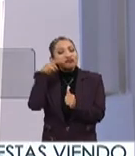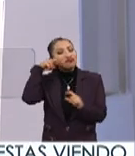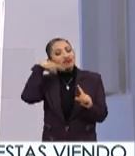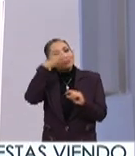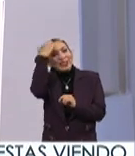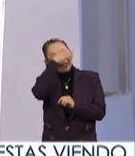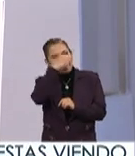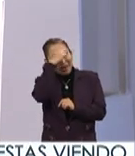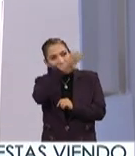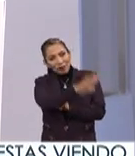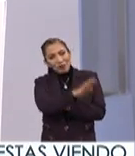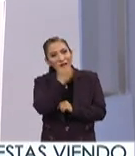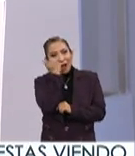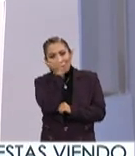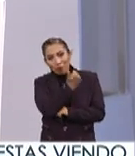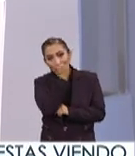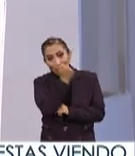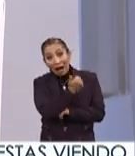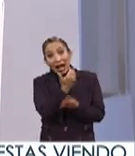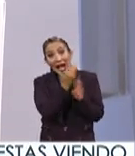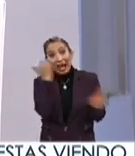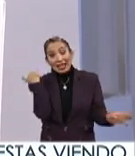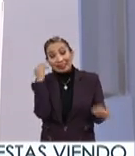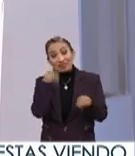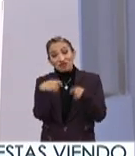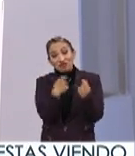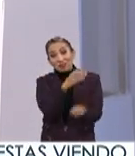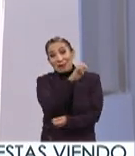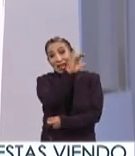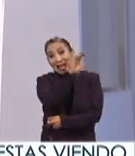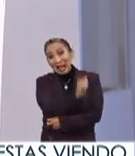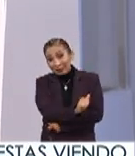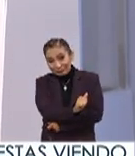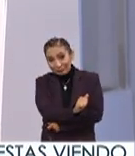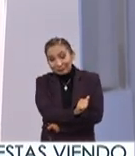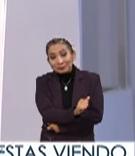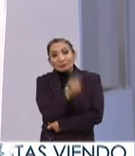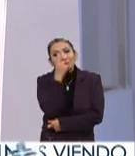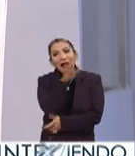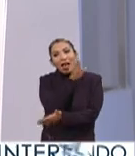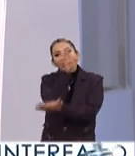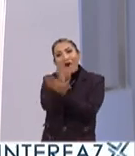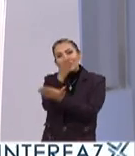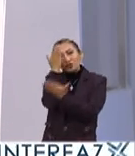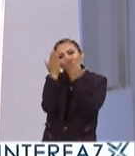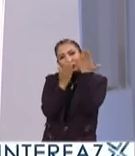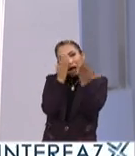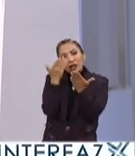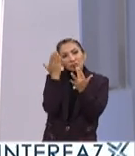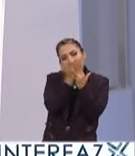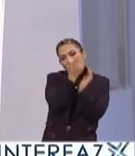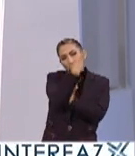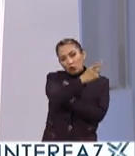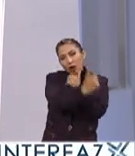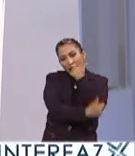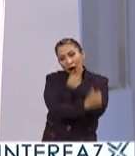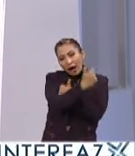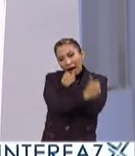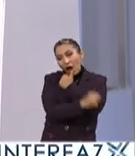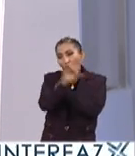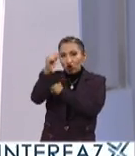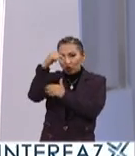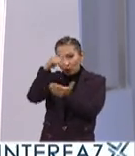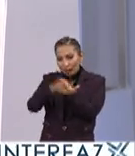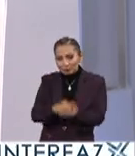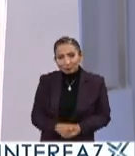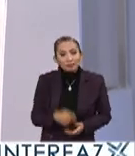de la experiencia de un estudiante que logró tener una oportunidad, una beca para ir a estudiar parte de su carrera a